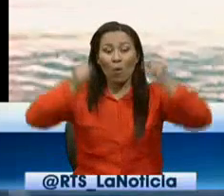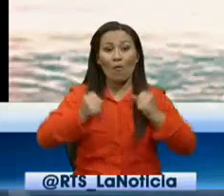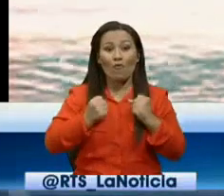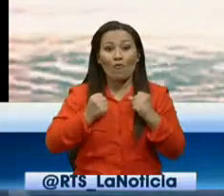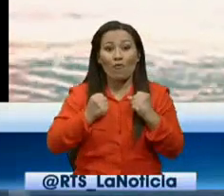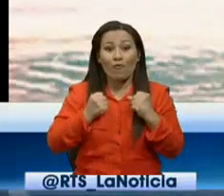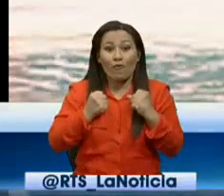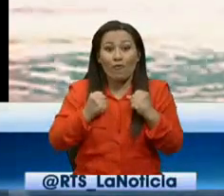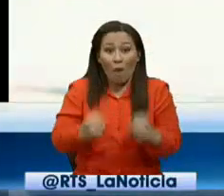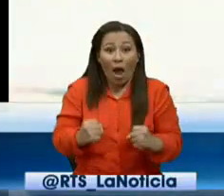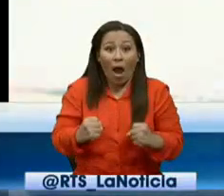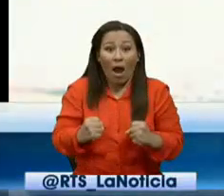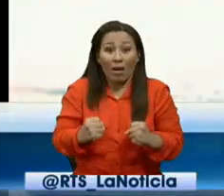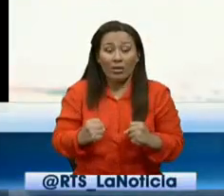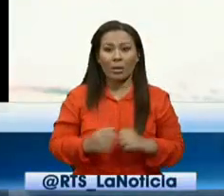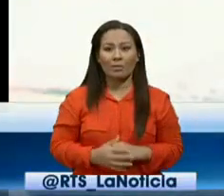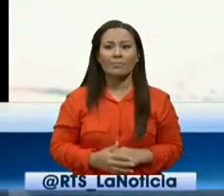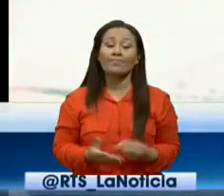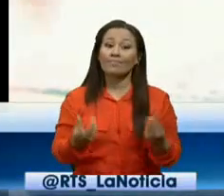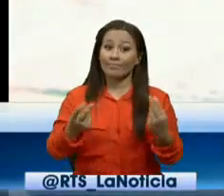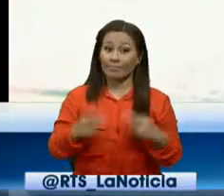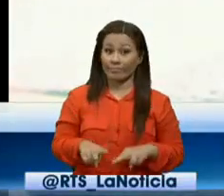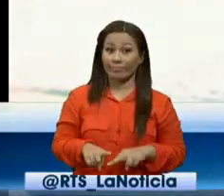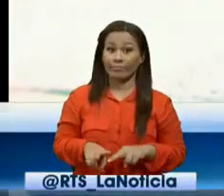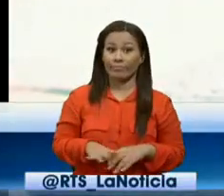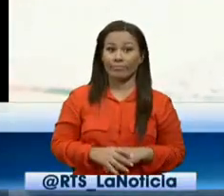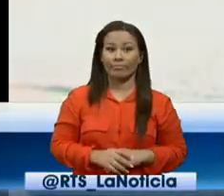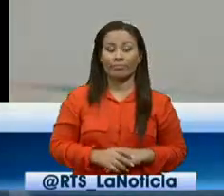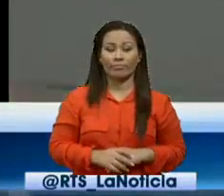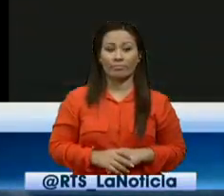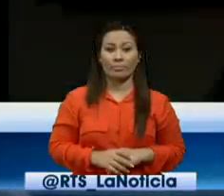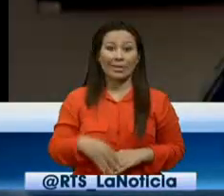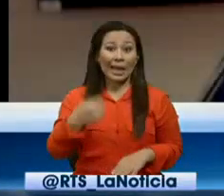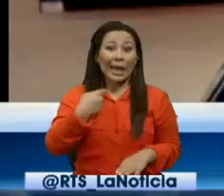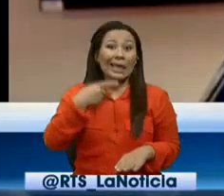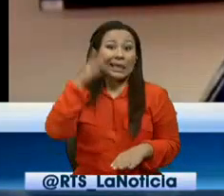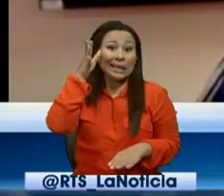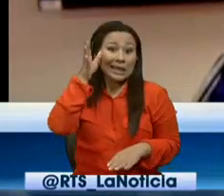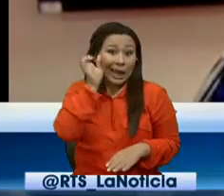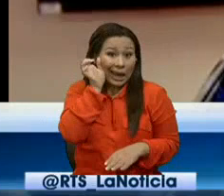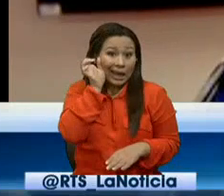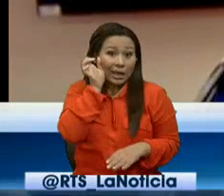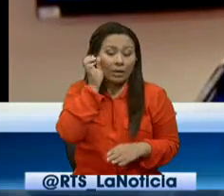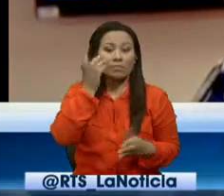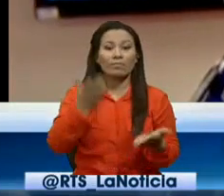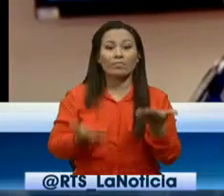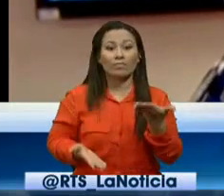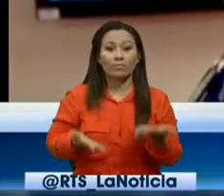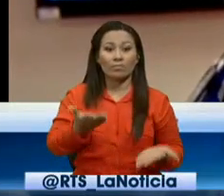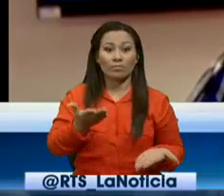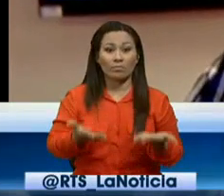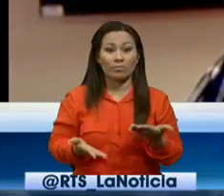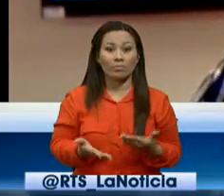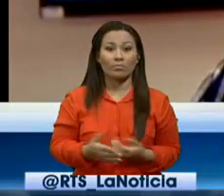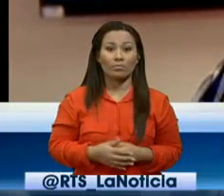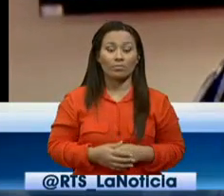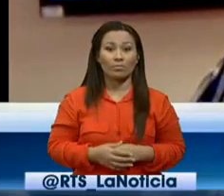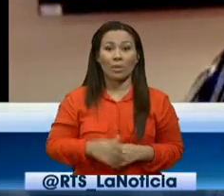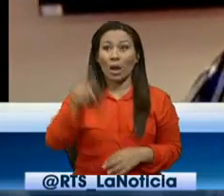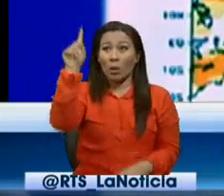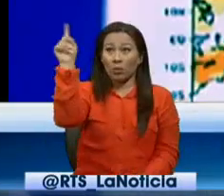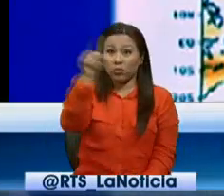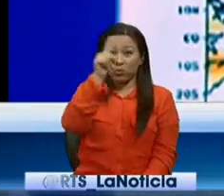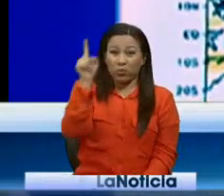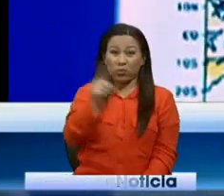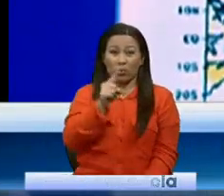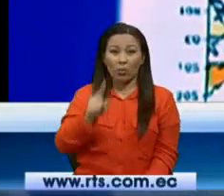de intensidad fuerte, inclusive hay probabilidades de que existan ocurrencias de tormentas